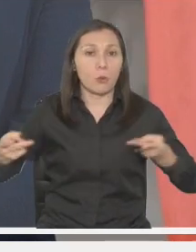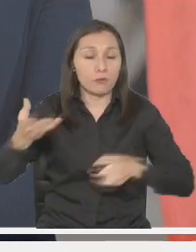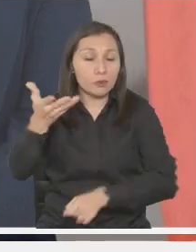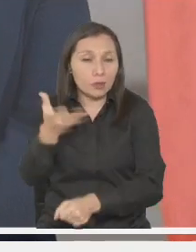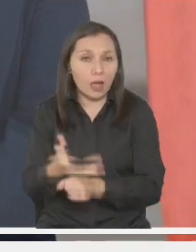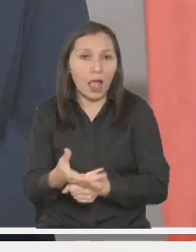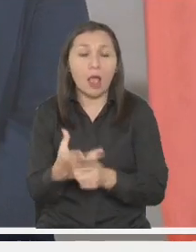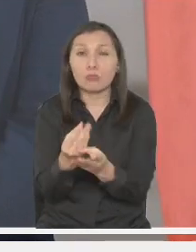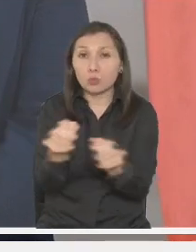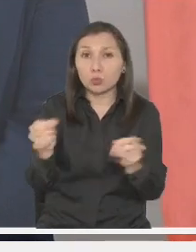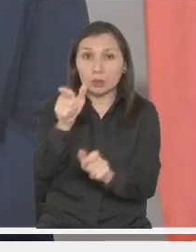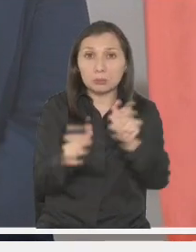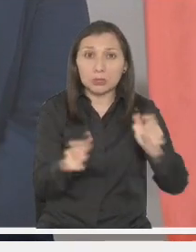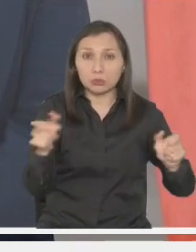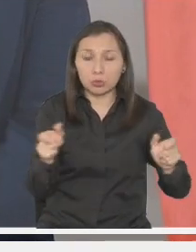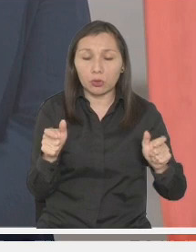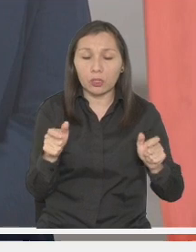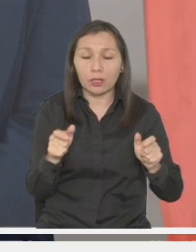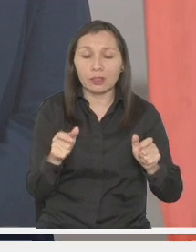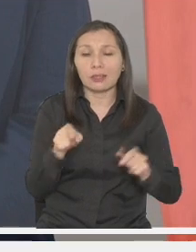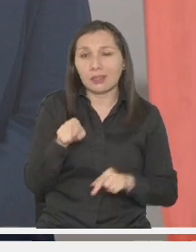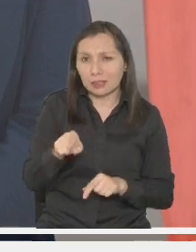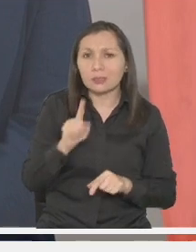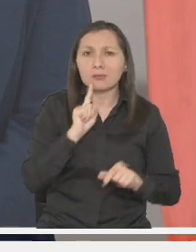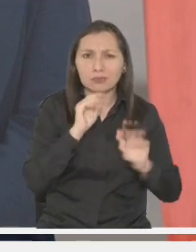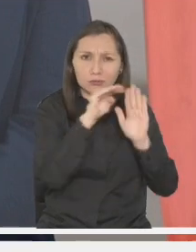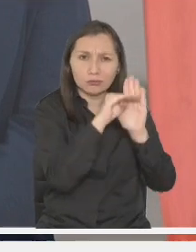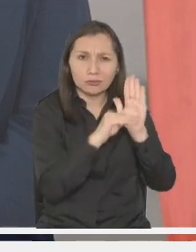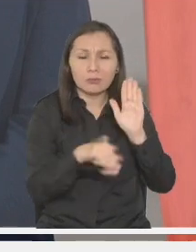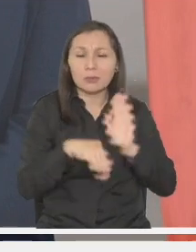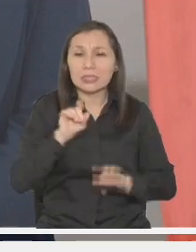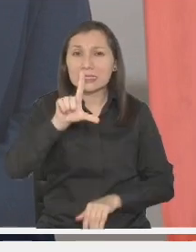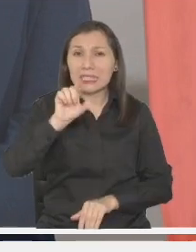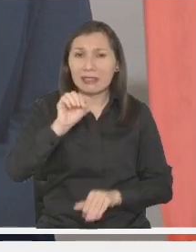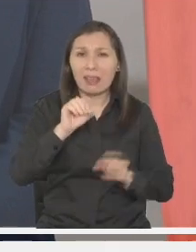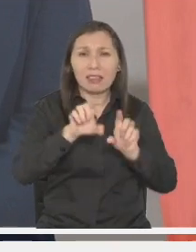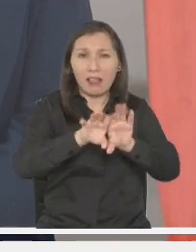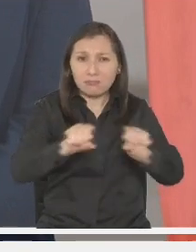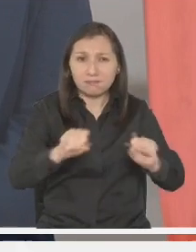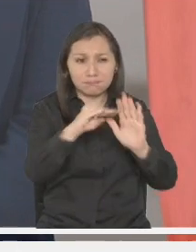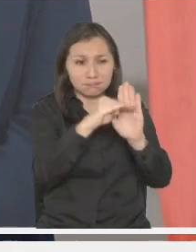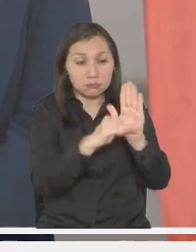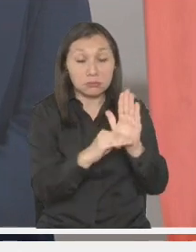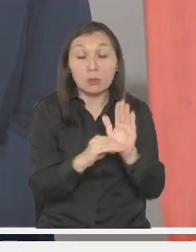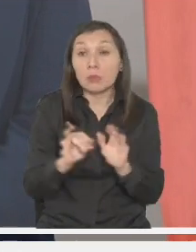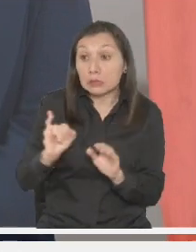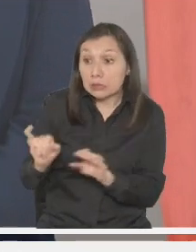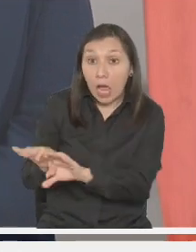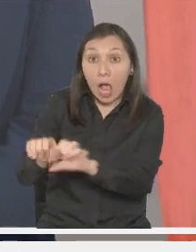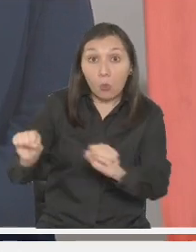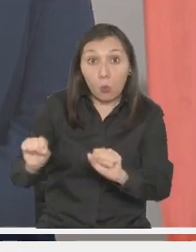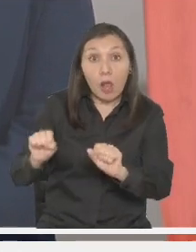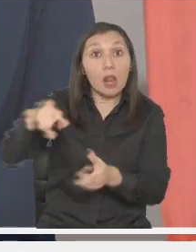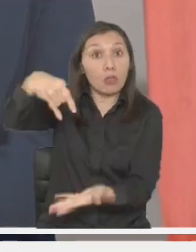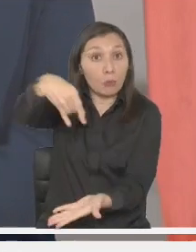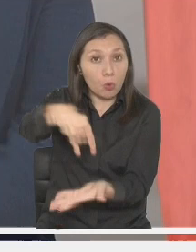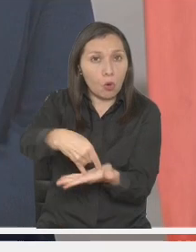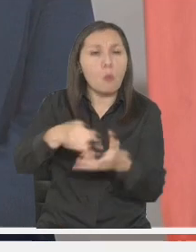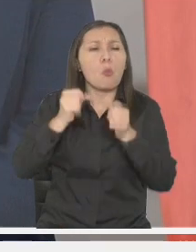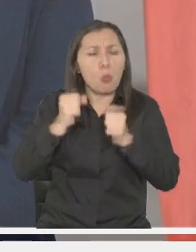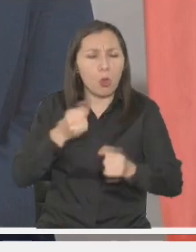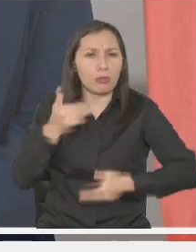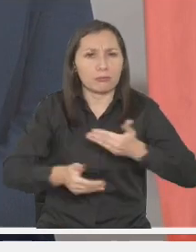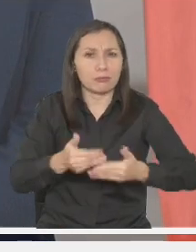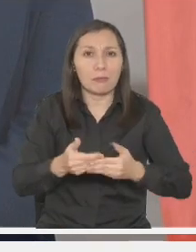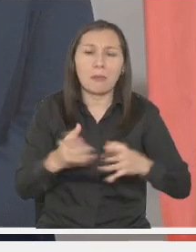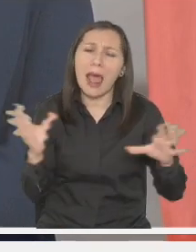hay mucha población. Tenemos una agenda de más de 70 compromisos, pero si tenemos acuerdo con el Parlamento, podemos